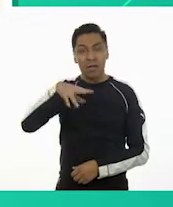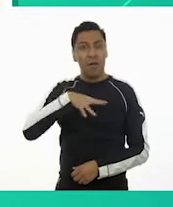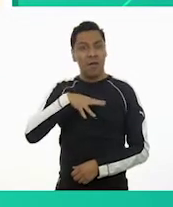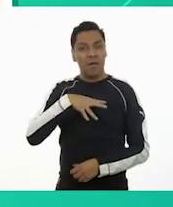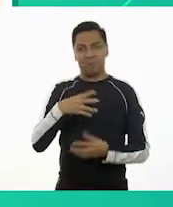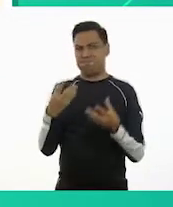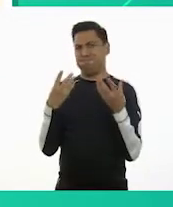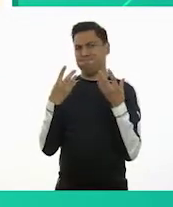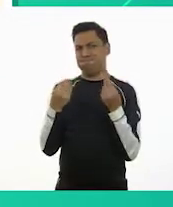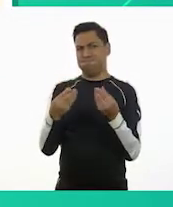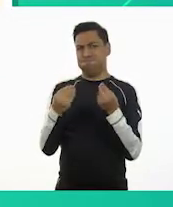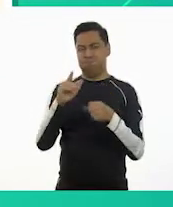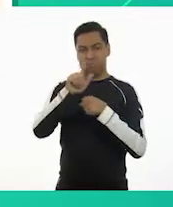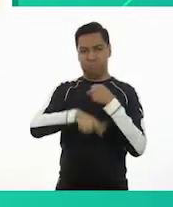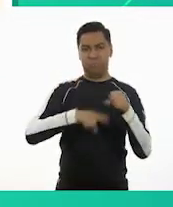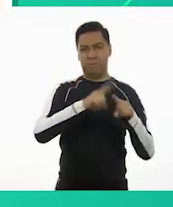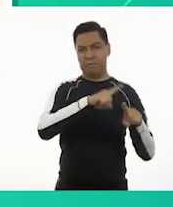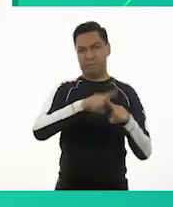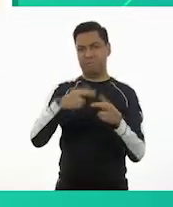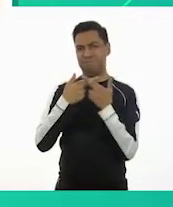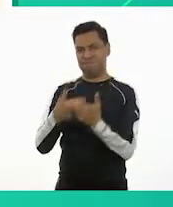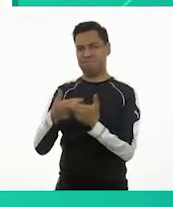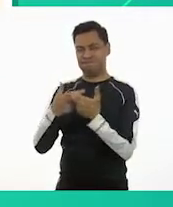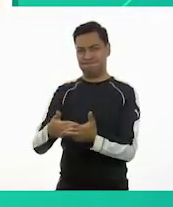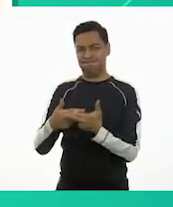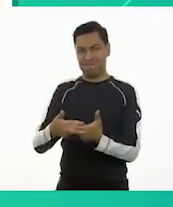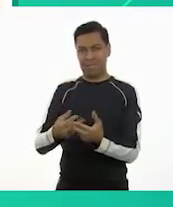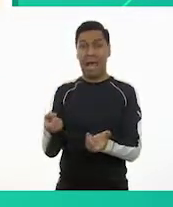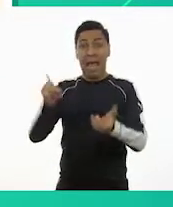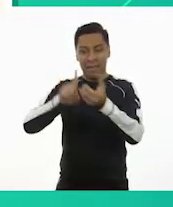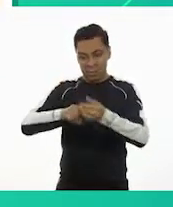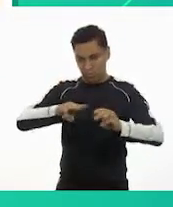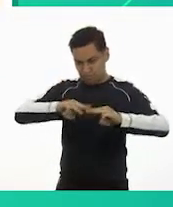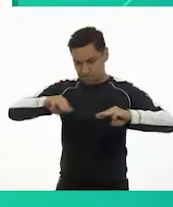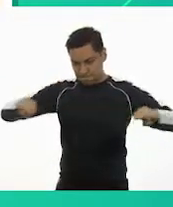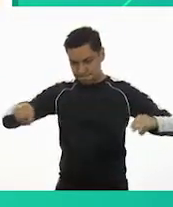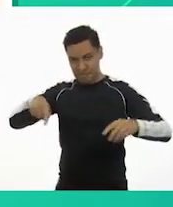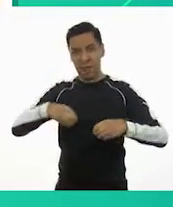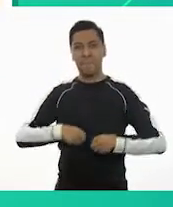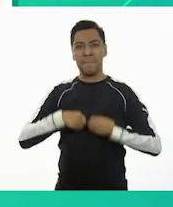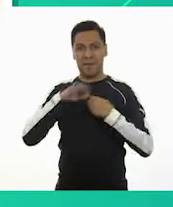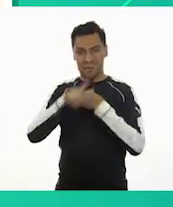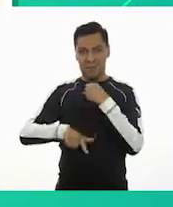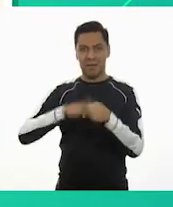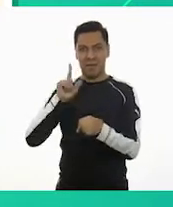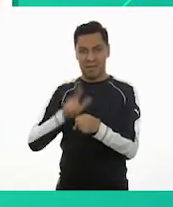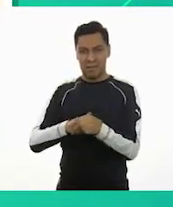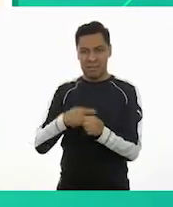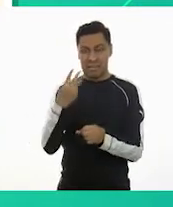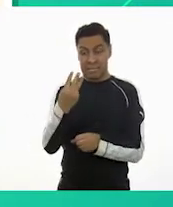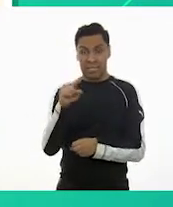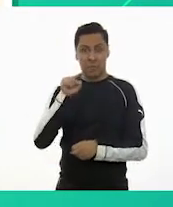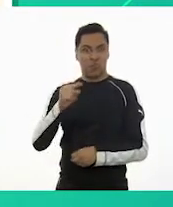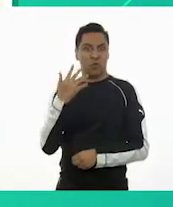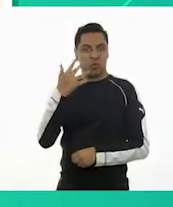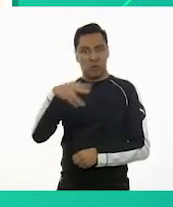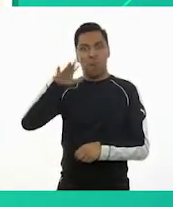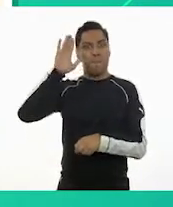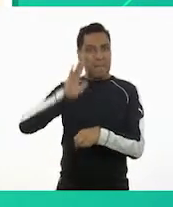mayor número de especies de mamíferos marinos, con una superficie territorial 3.5 veces mayor que la de